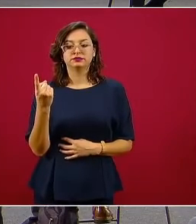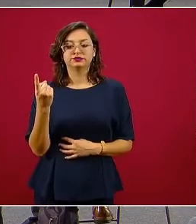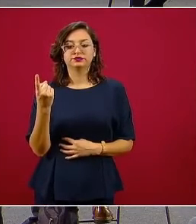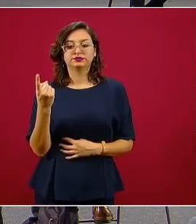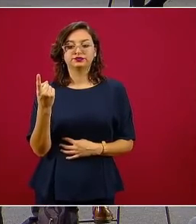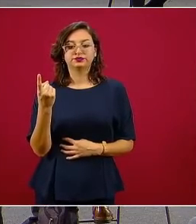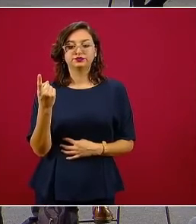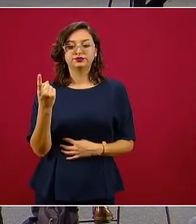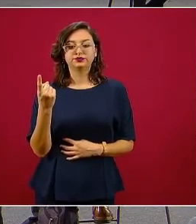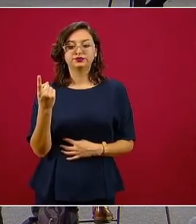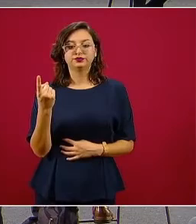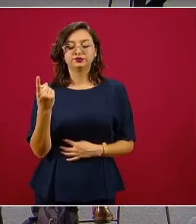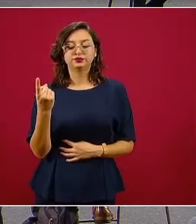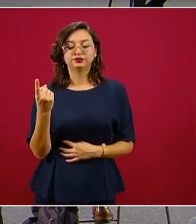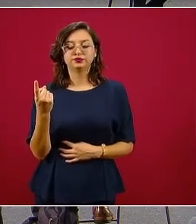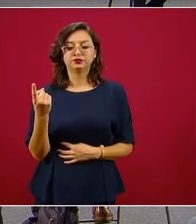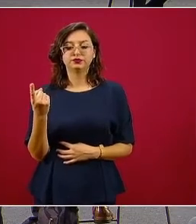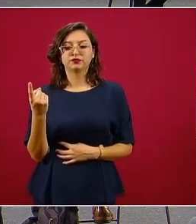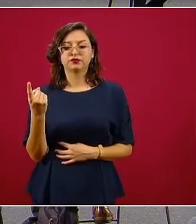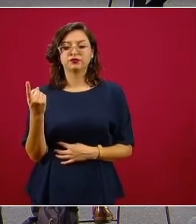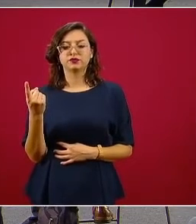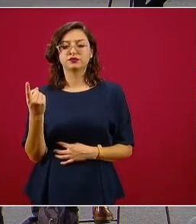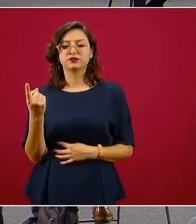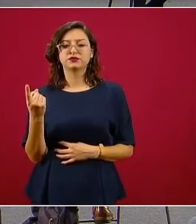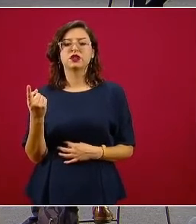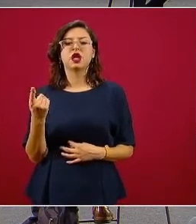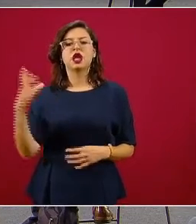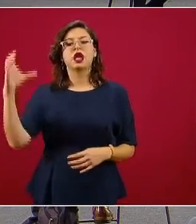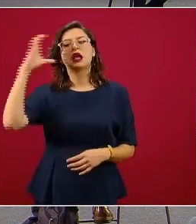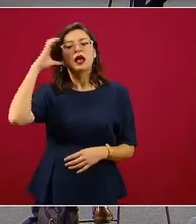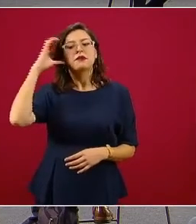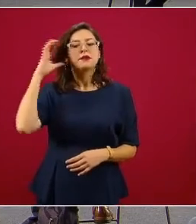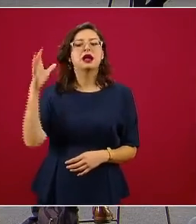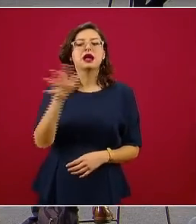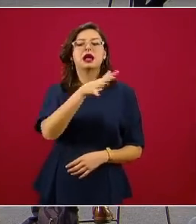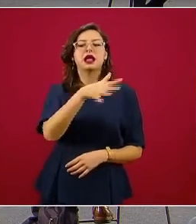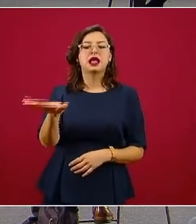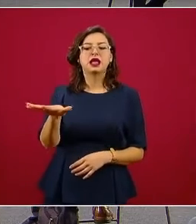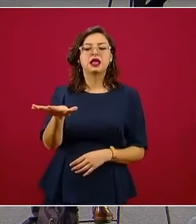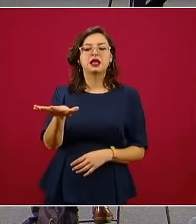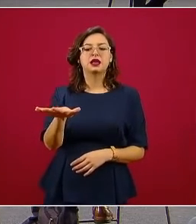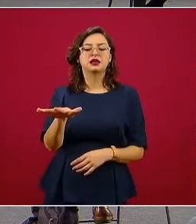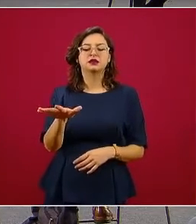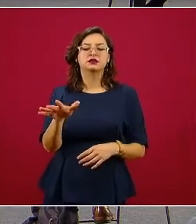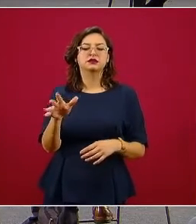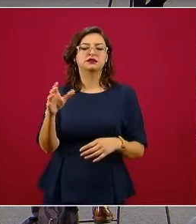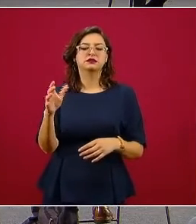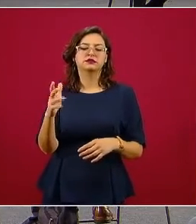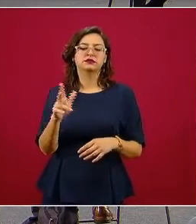esta es hospitalización general, COVID,